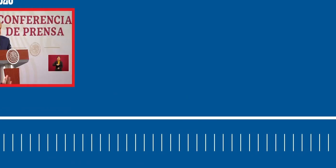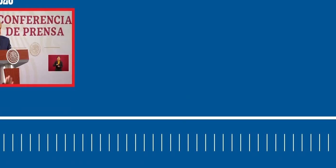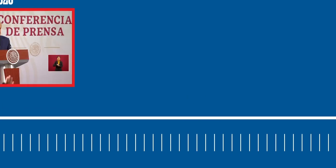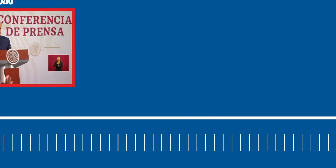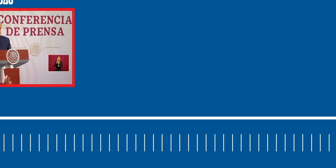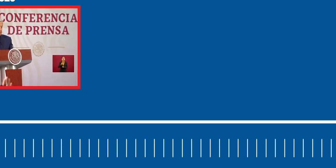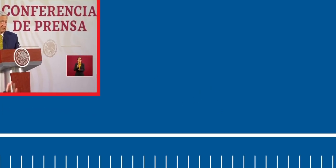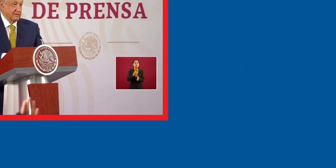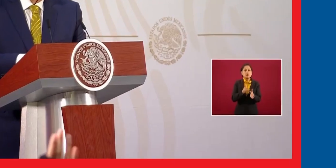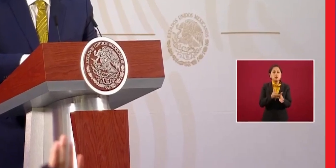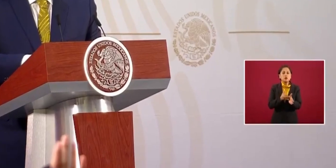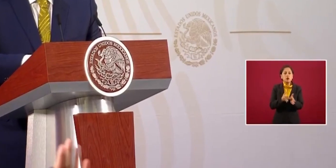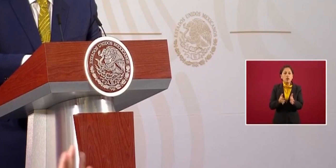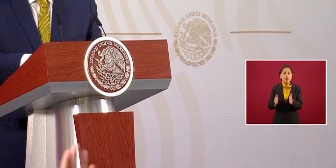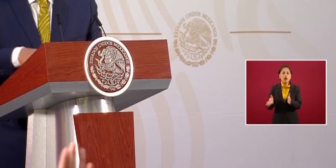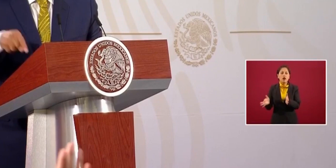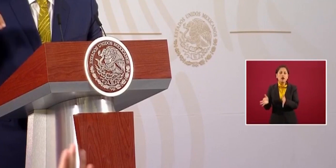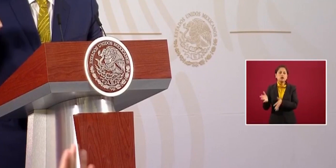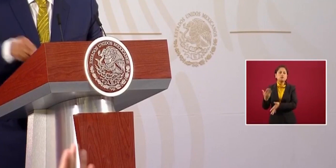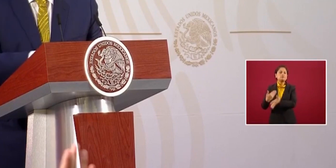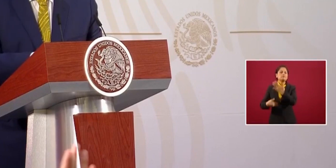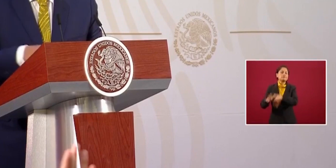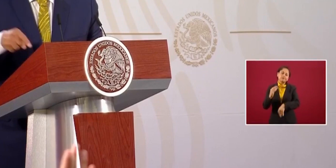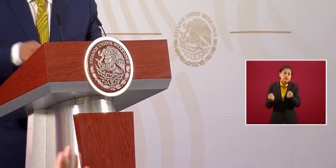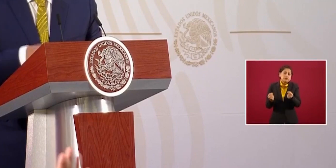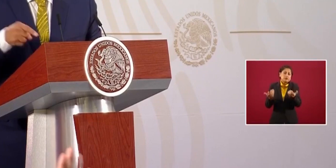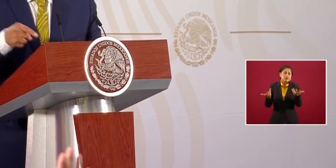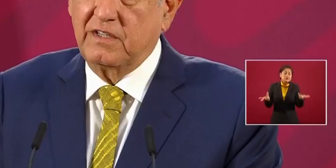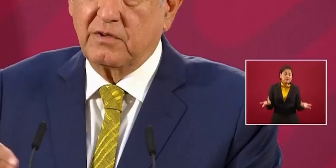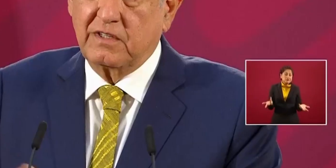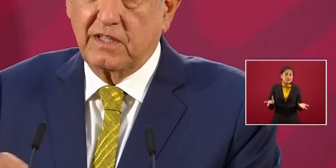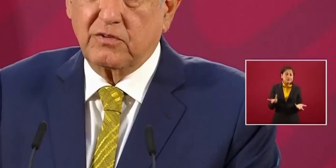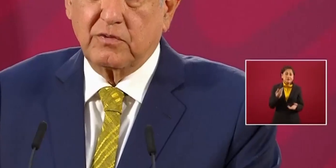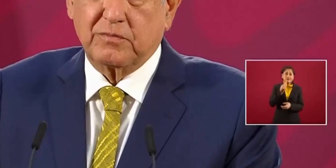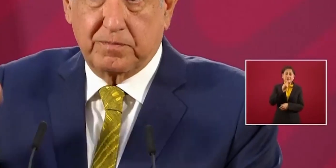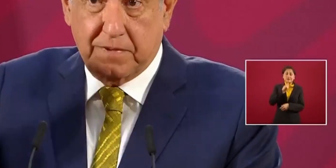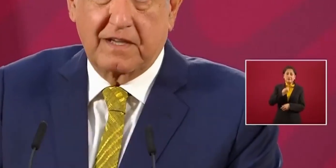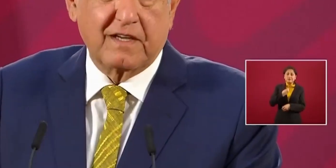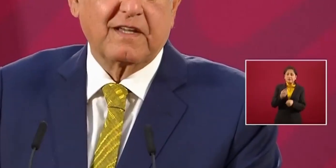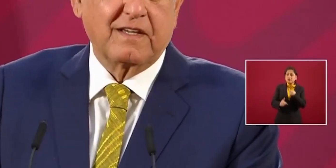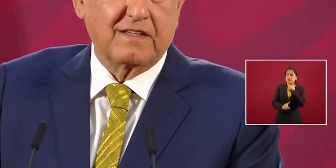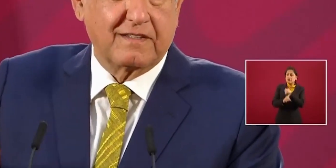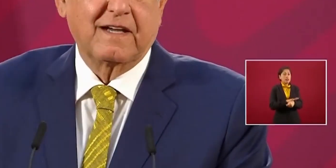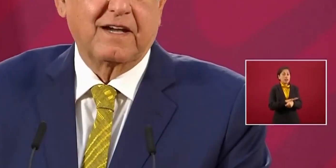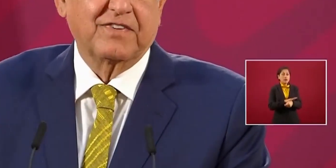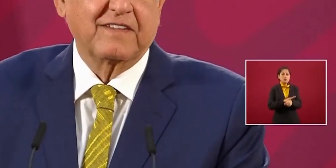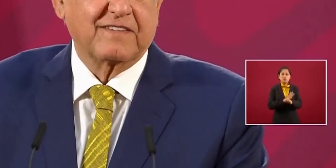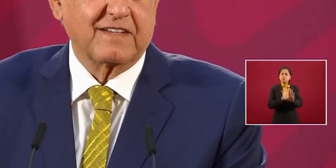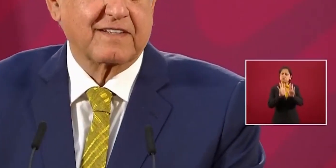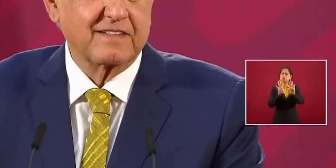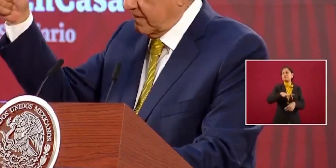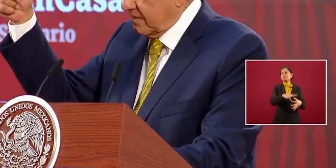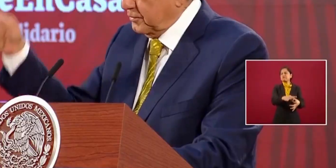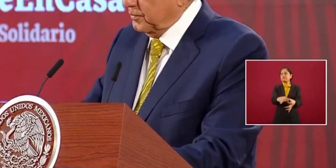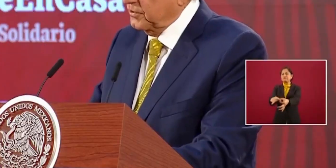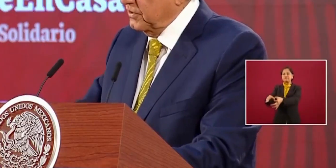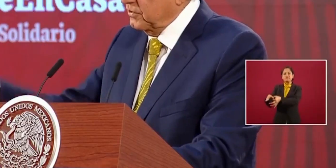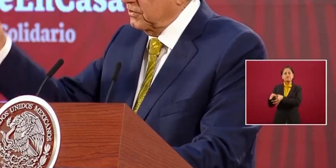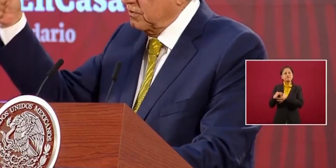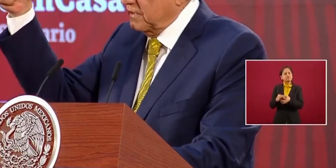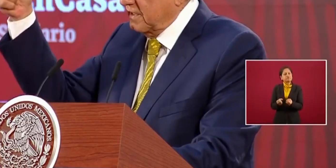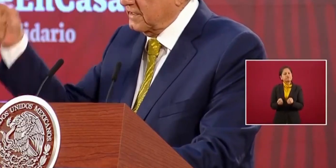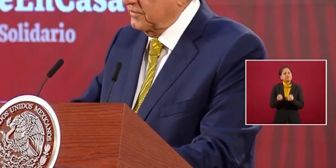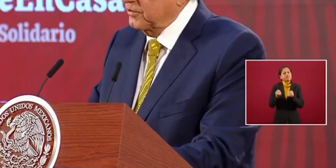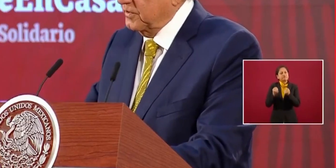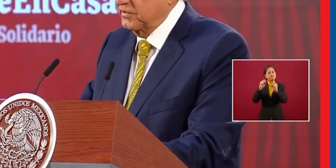fortalecidos. O sea que nos vino esto como anillo al dedo para afianzar el